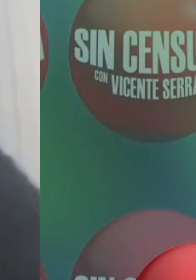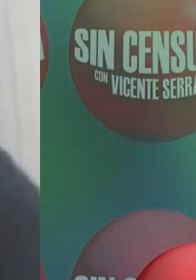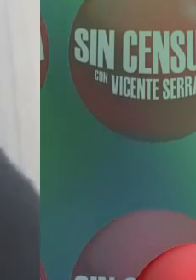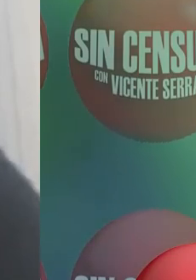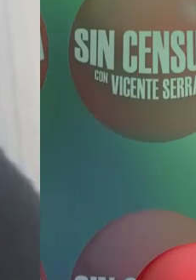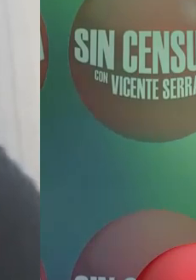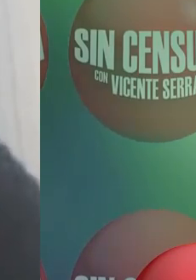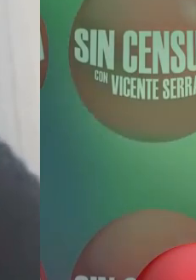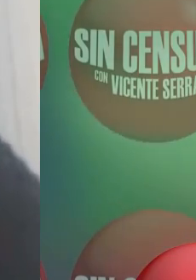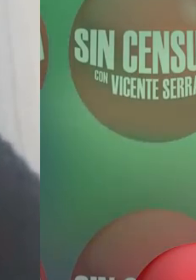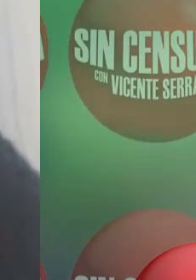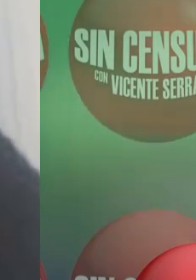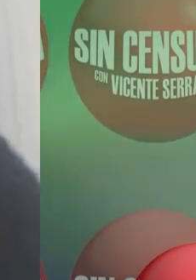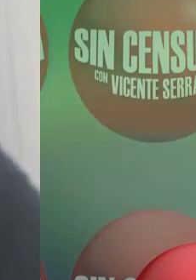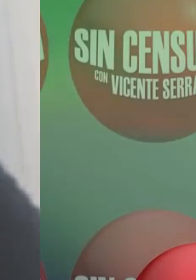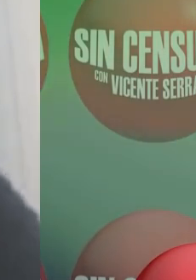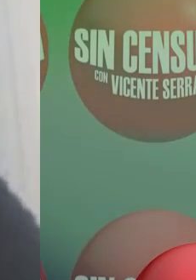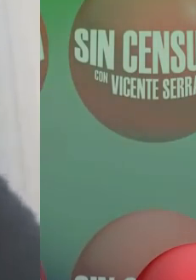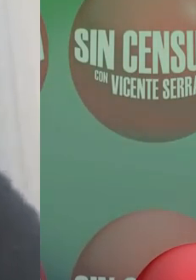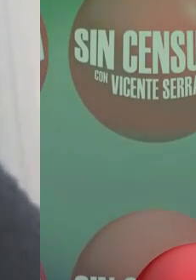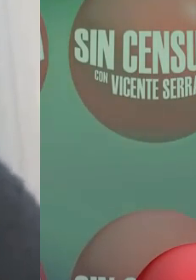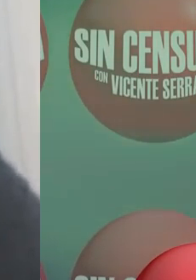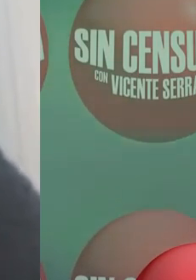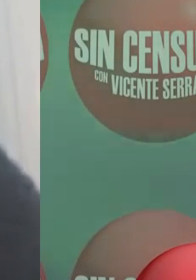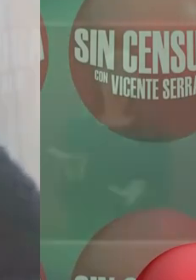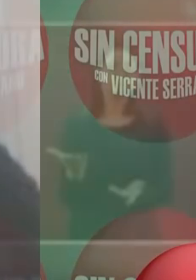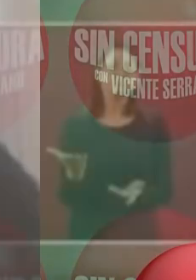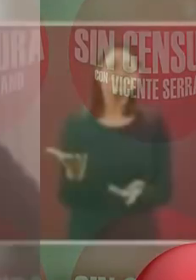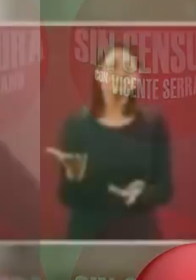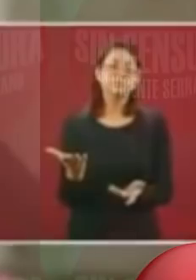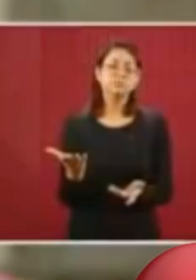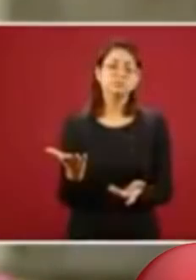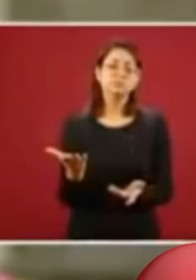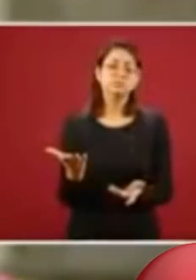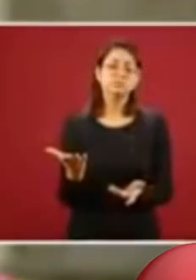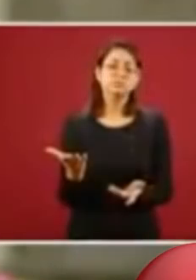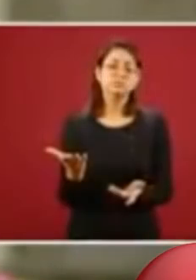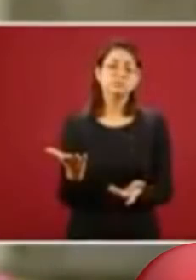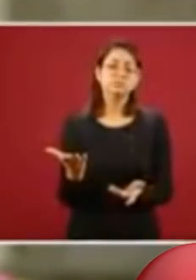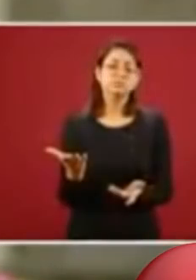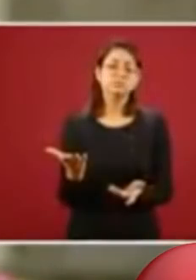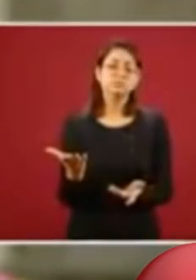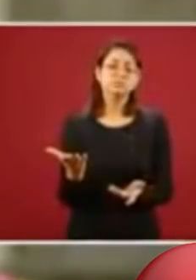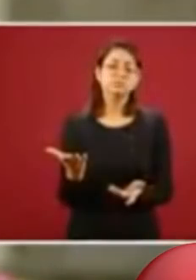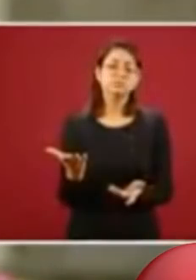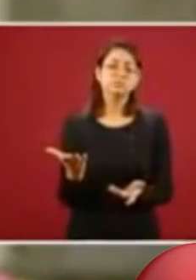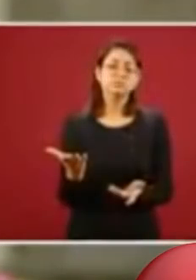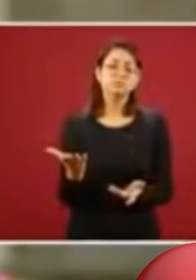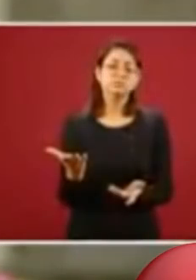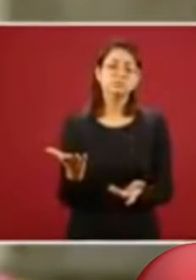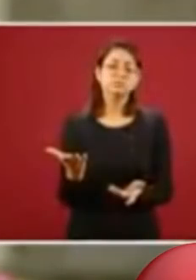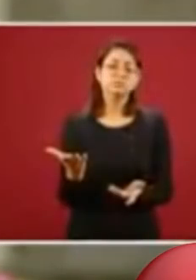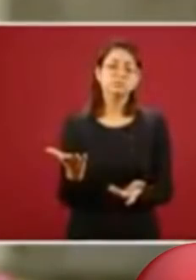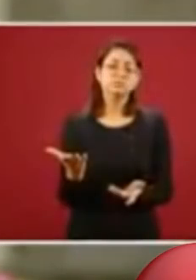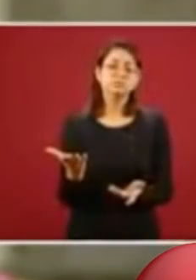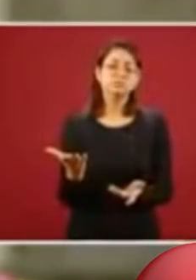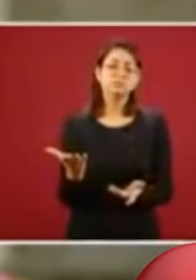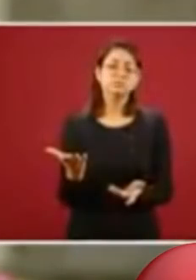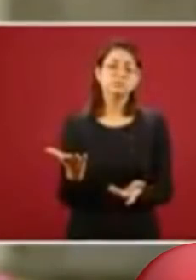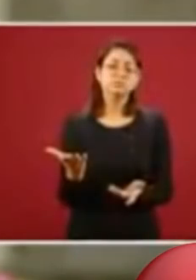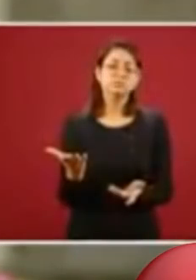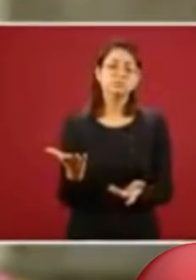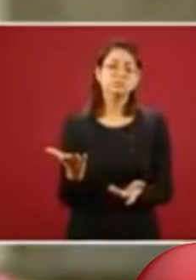Dalila Escobar, pues también le recrimina al presidente López Obrador, que había dicho que iba a echar a andar la planta